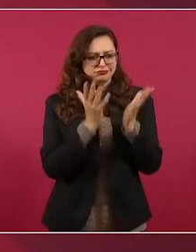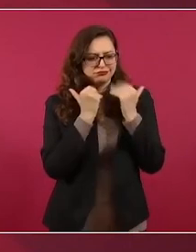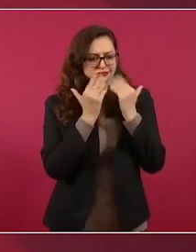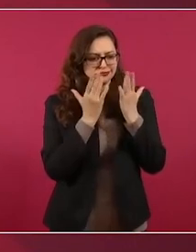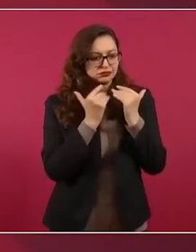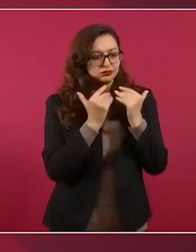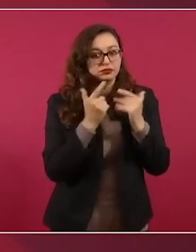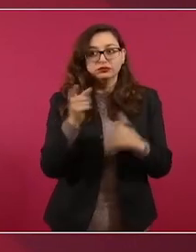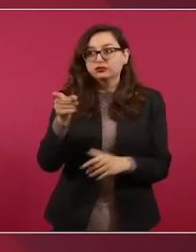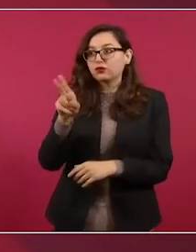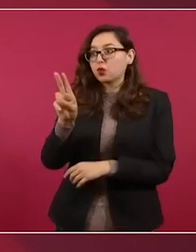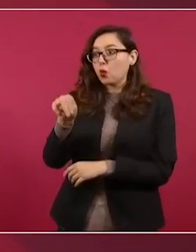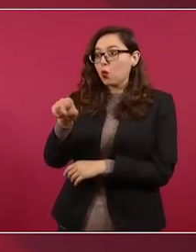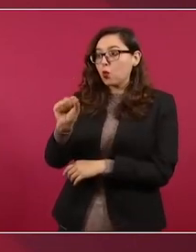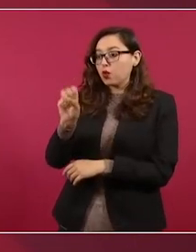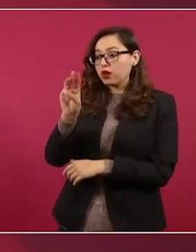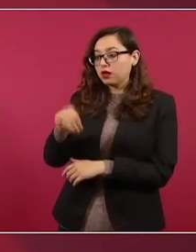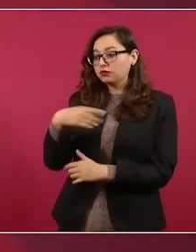sobre la UNAM,